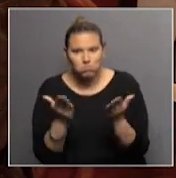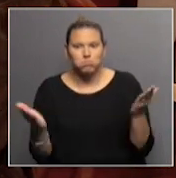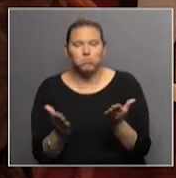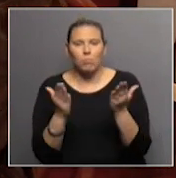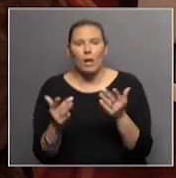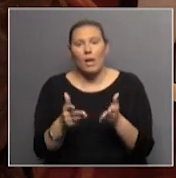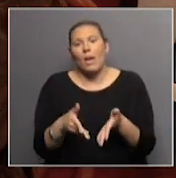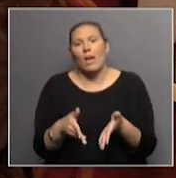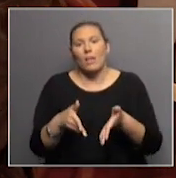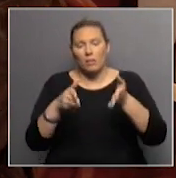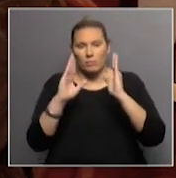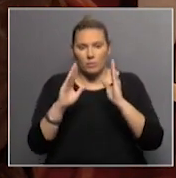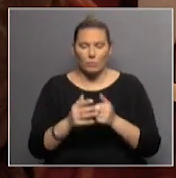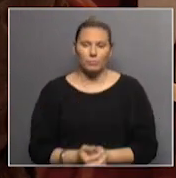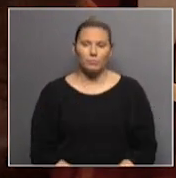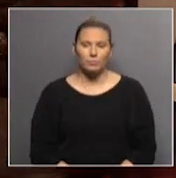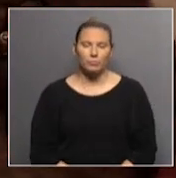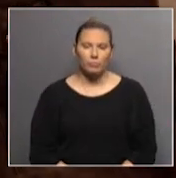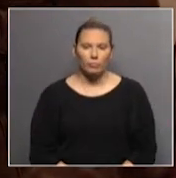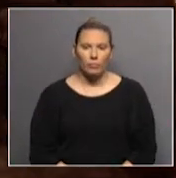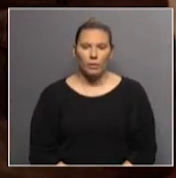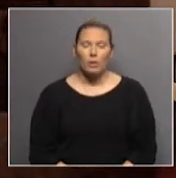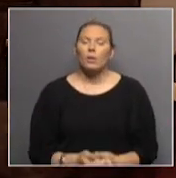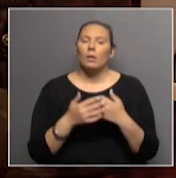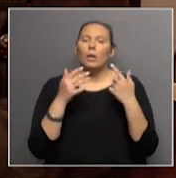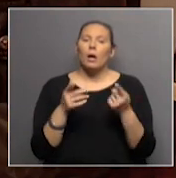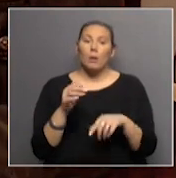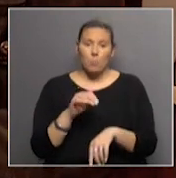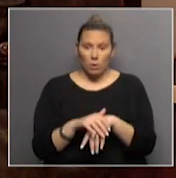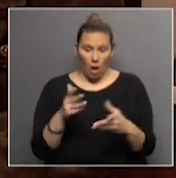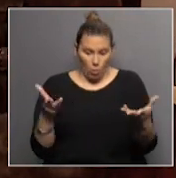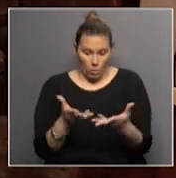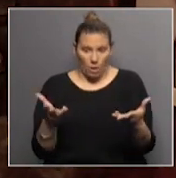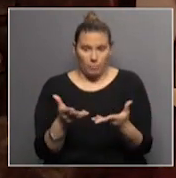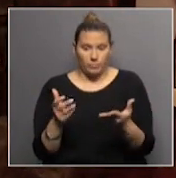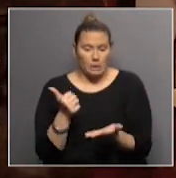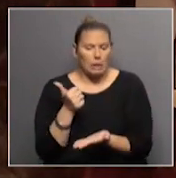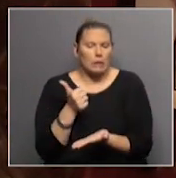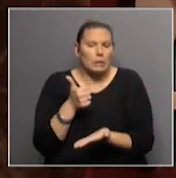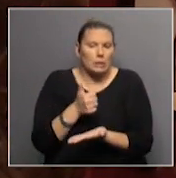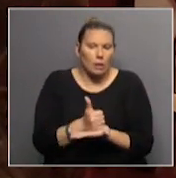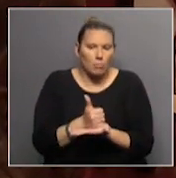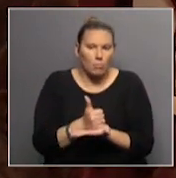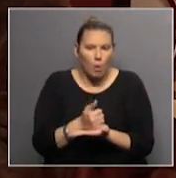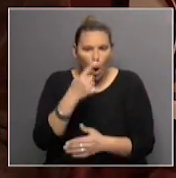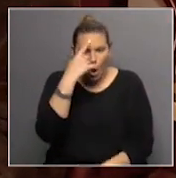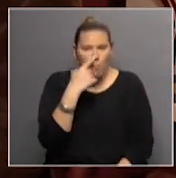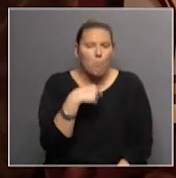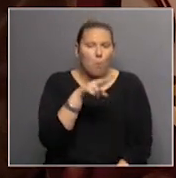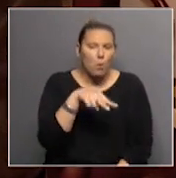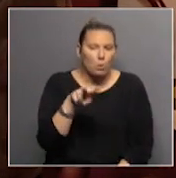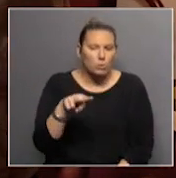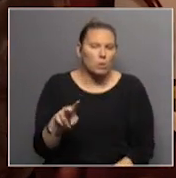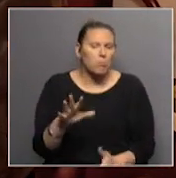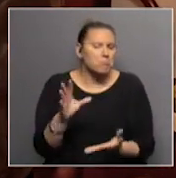este edificio, el Palacio Salvo. Muy bien, y en este momento nos encontramos en el museo. ¿Qué